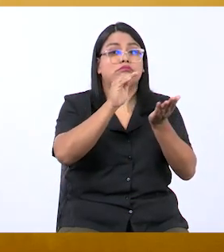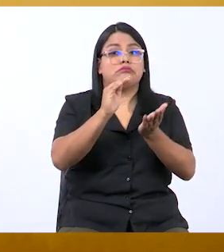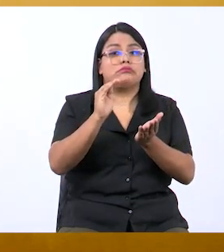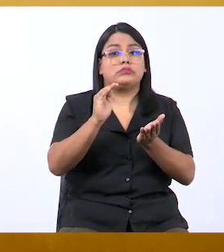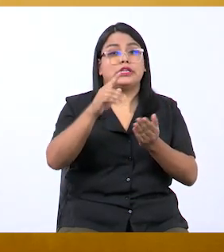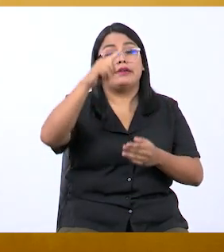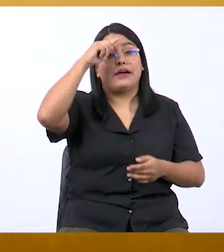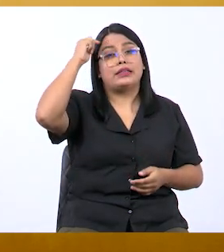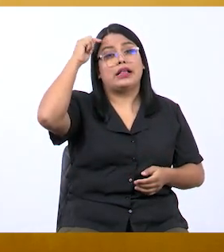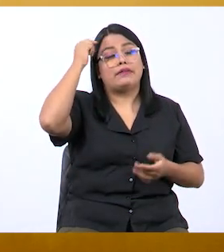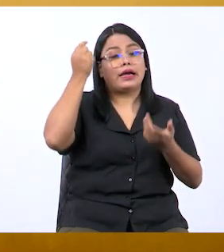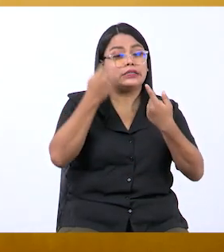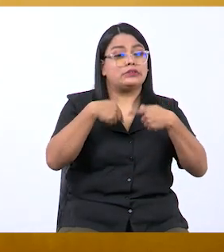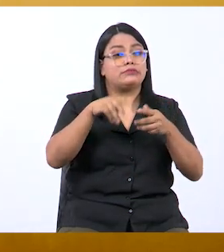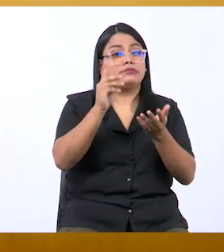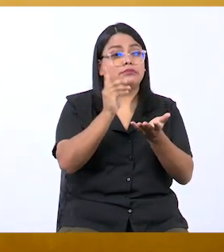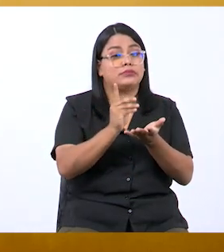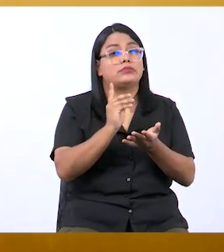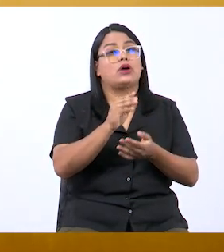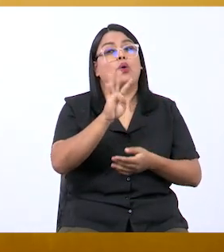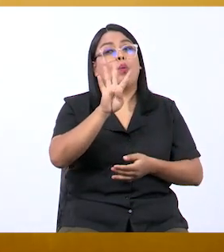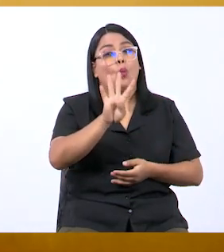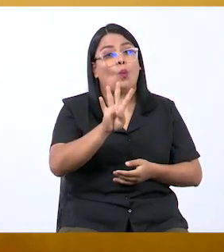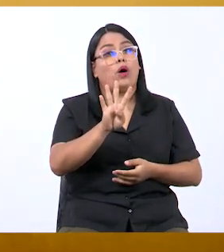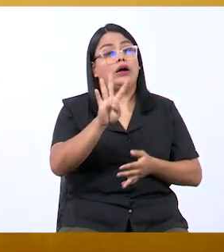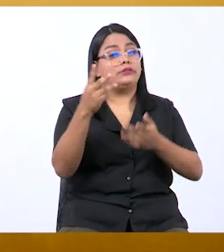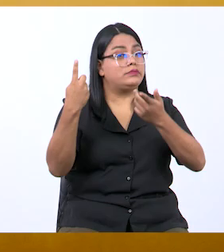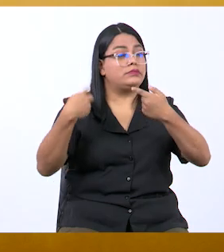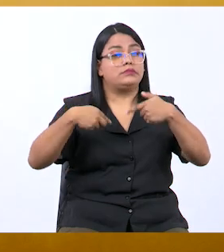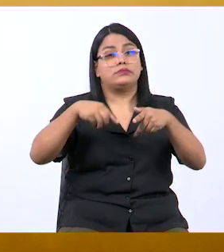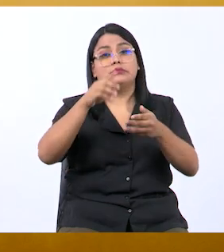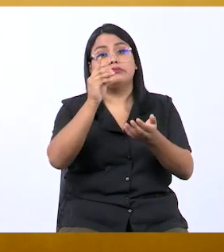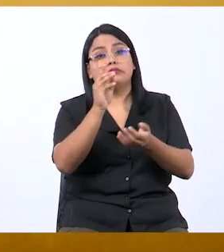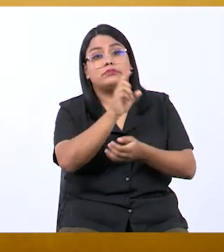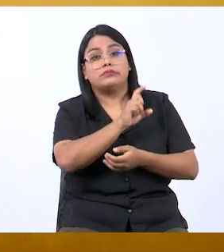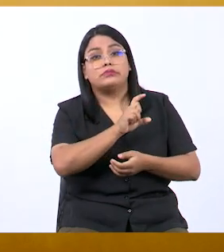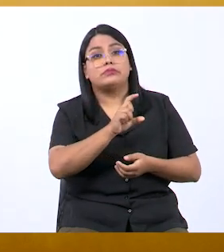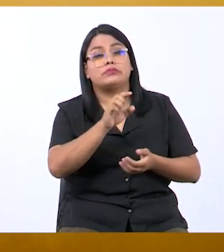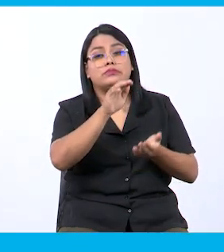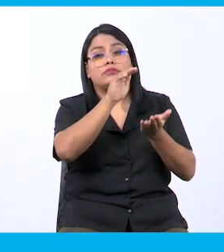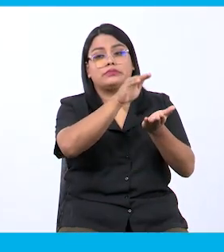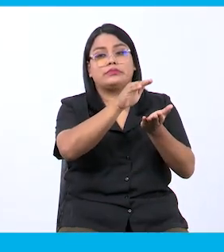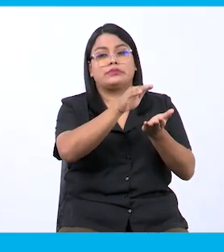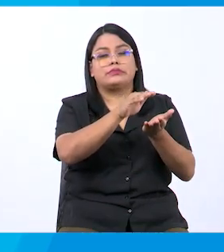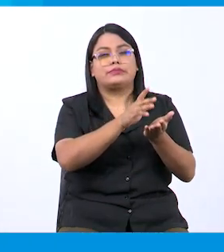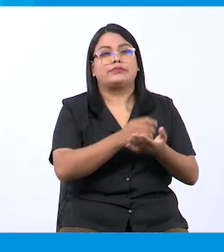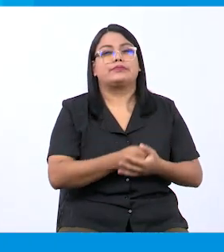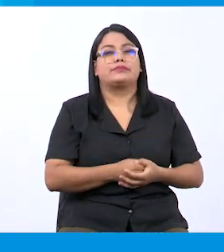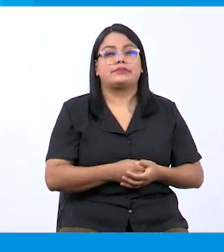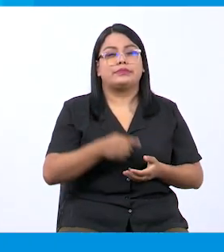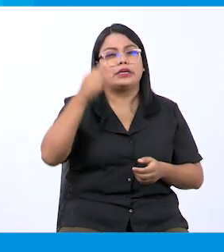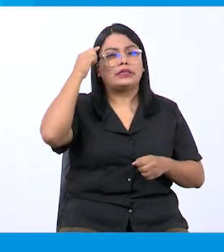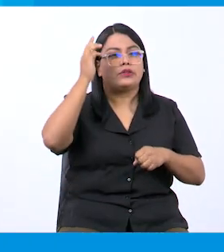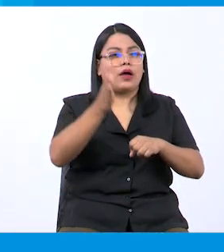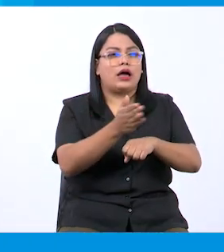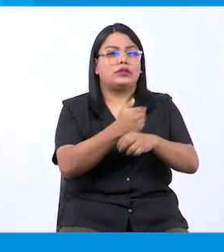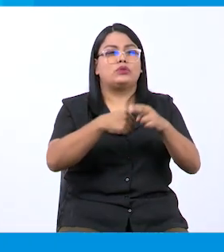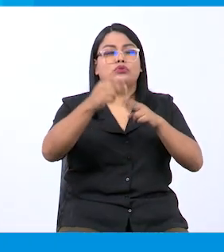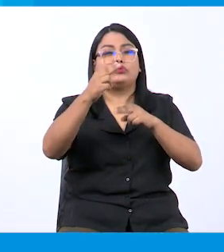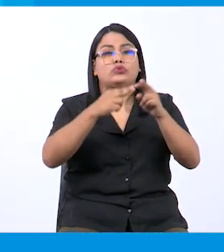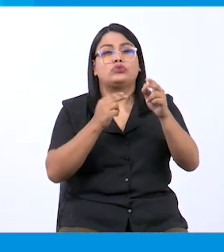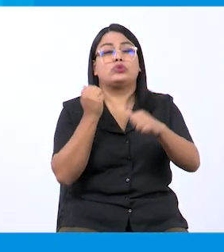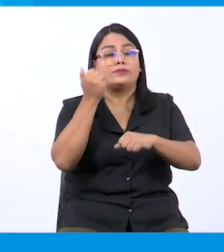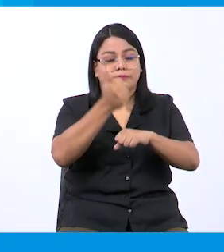unidad, se va a trabajar esa secuencia así. 4 secuencias didácticas por unidad, cada una transitando por la anticipación,